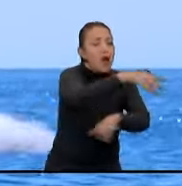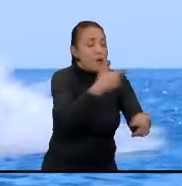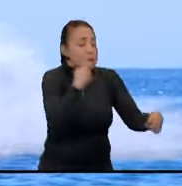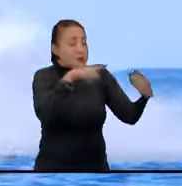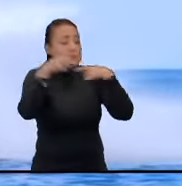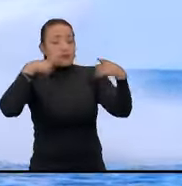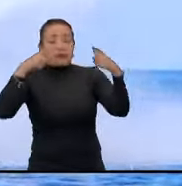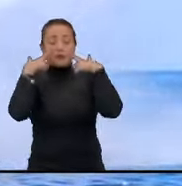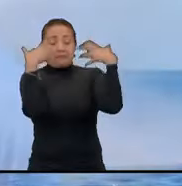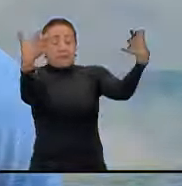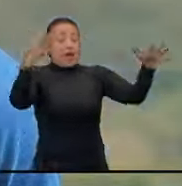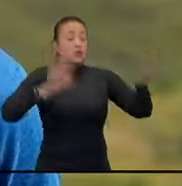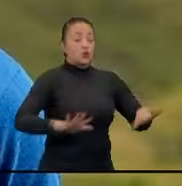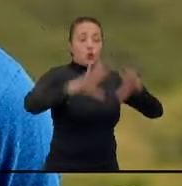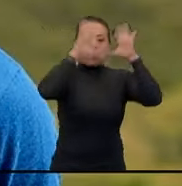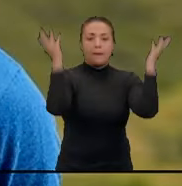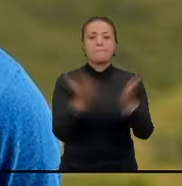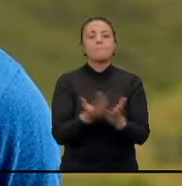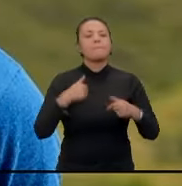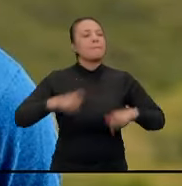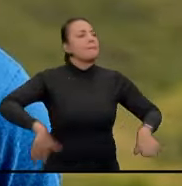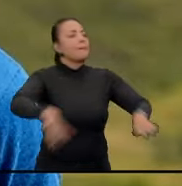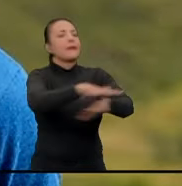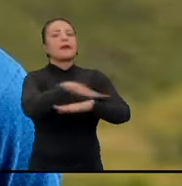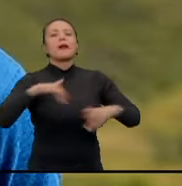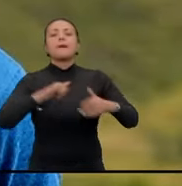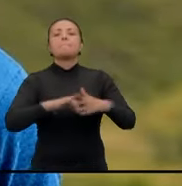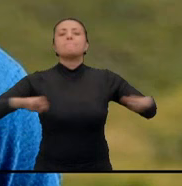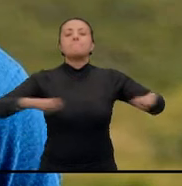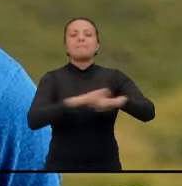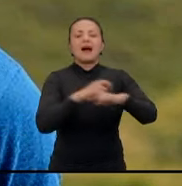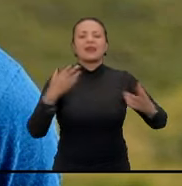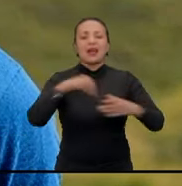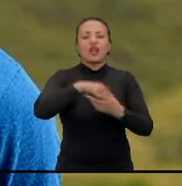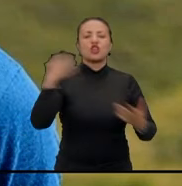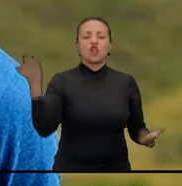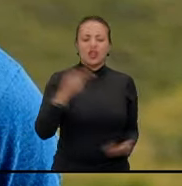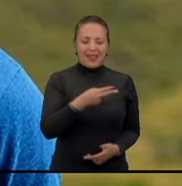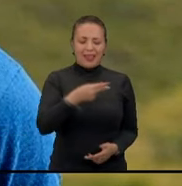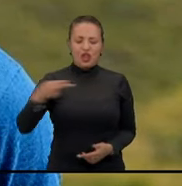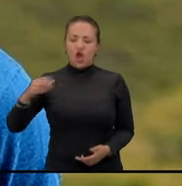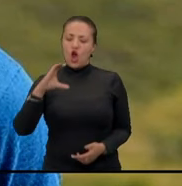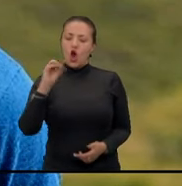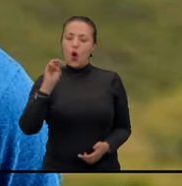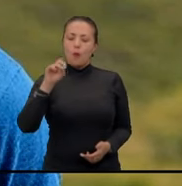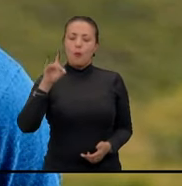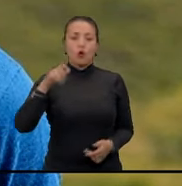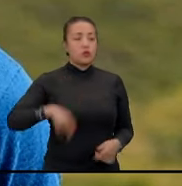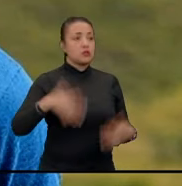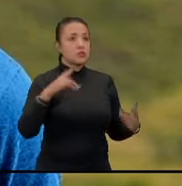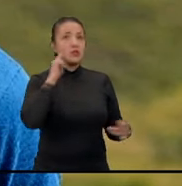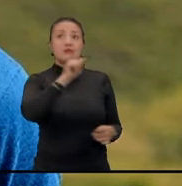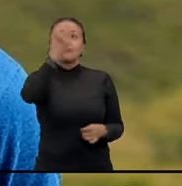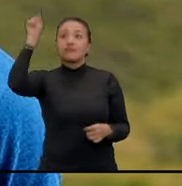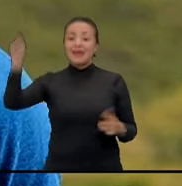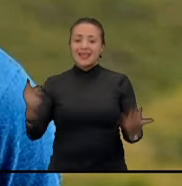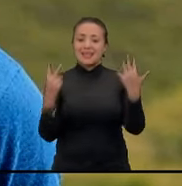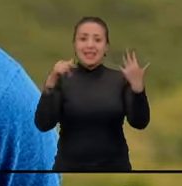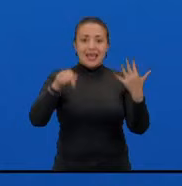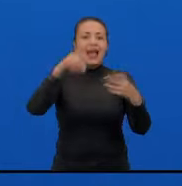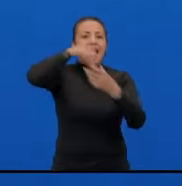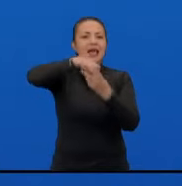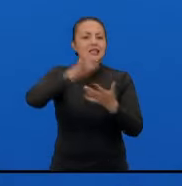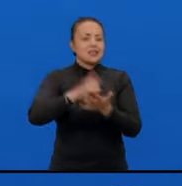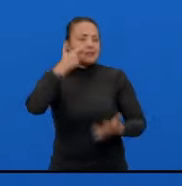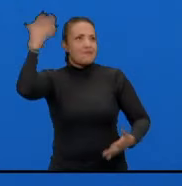planeta. Los saludo desde el Parque Nacional de Komodo en Indonesia, una de las 7 maravillas naturales del mundo en